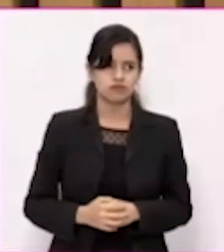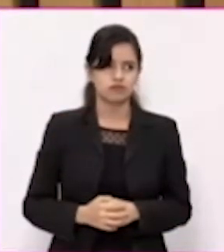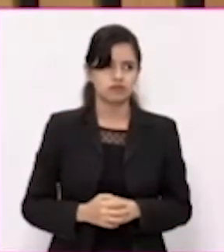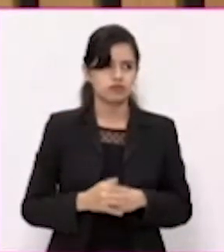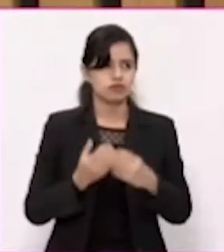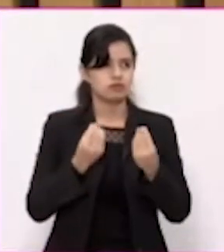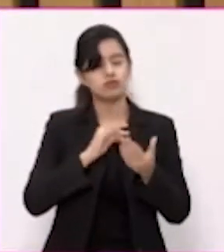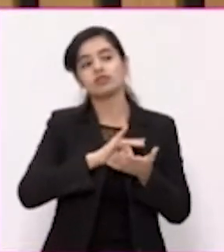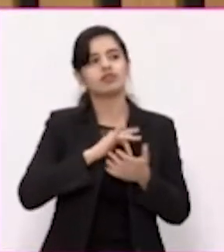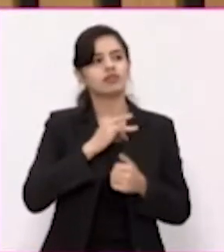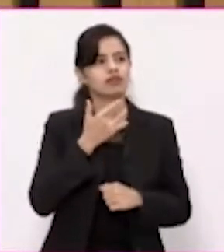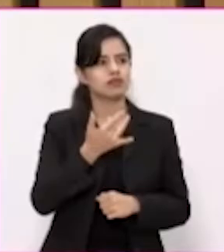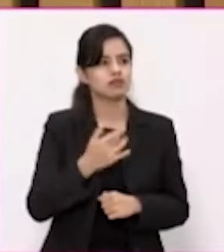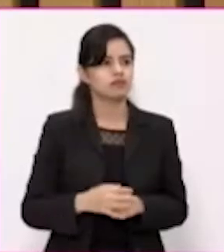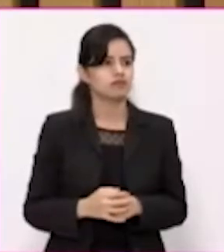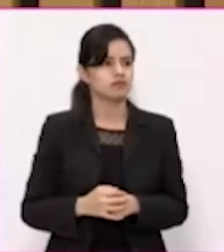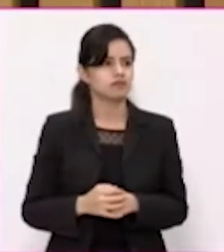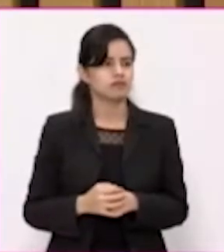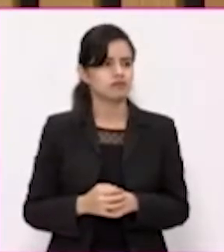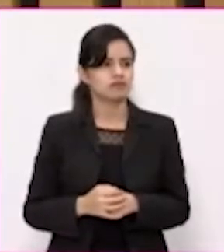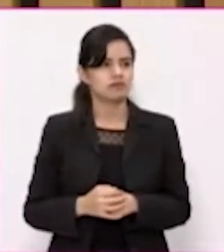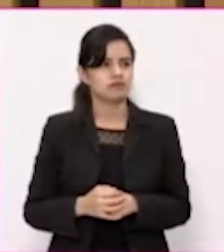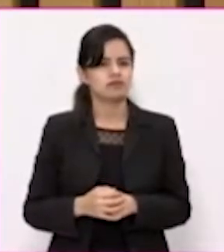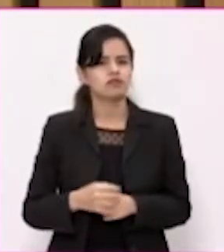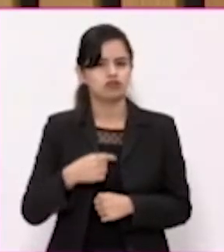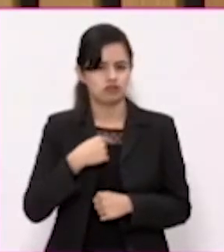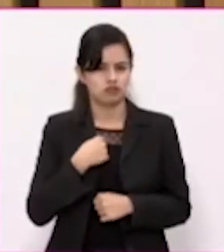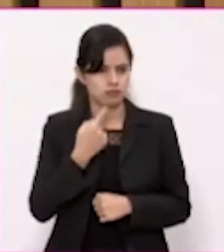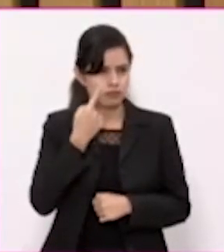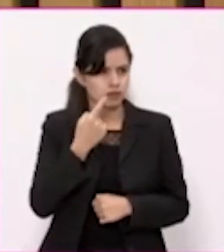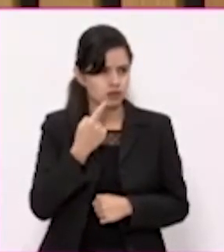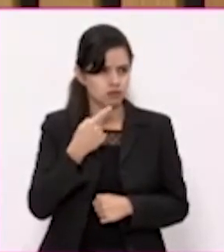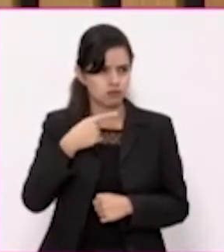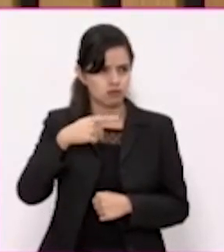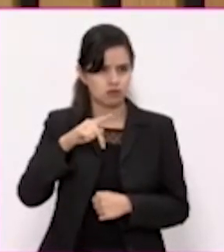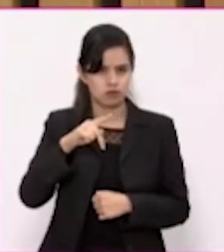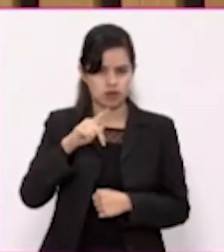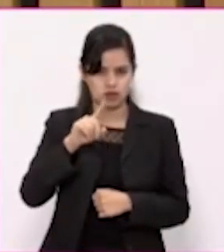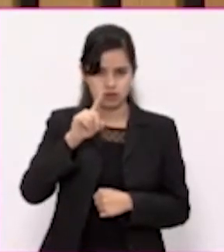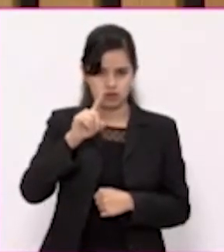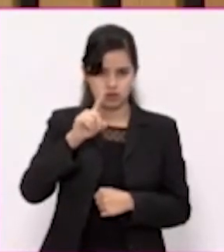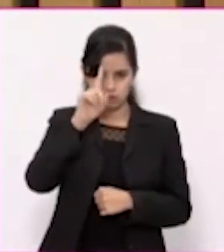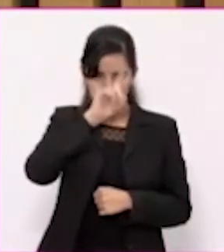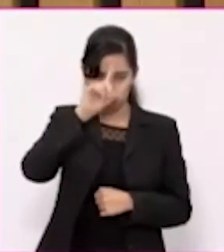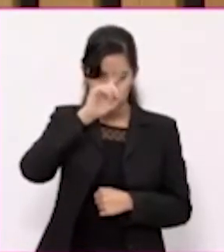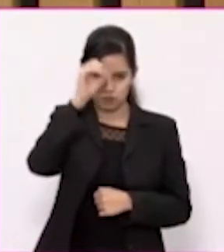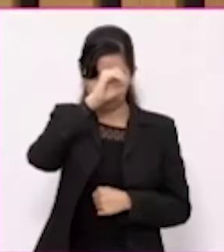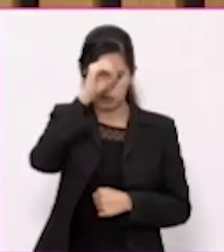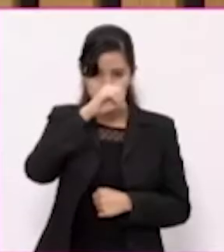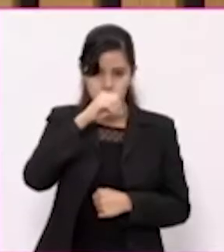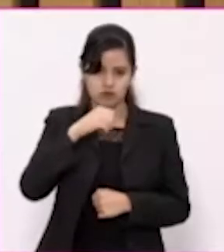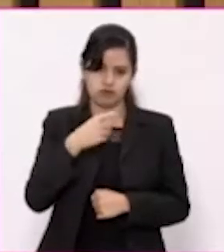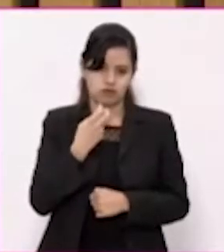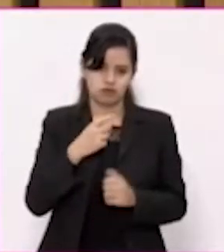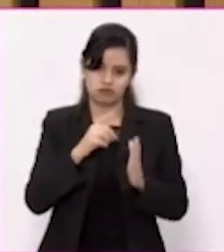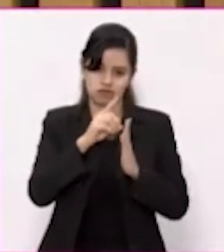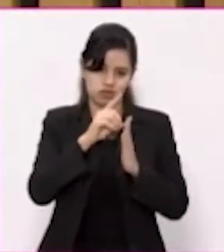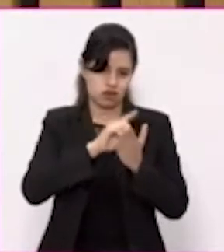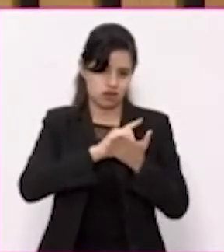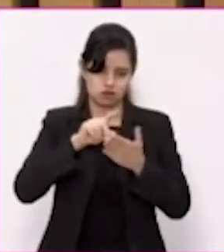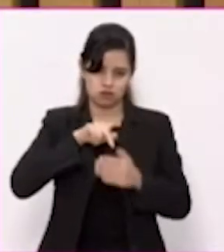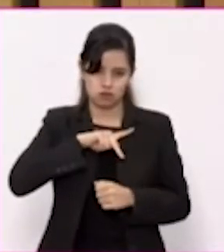muchas gracias. Yo tomo en consideración la sugerencia y no la acepto porque está por encima de mi derecho constitucional, hay sana